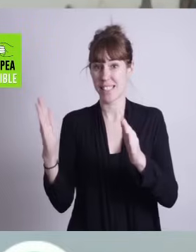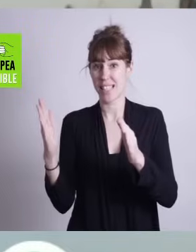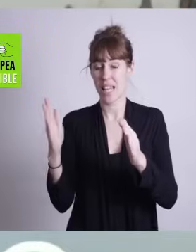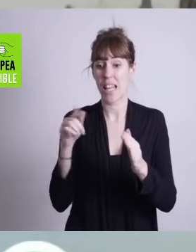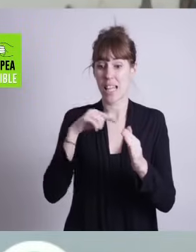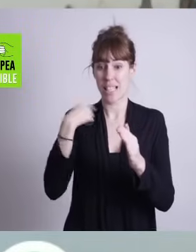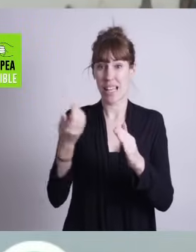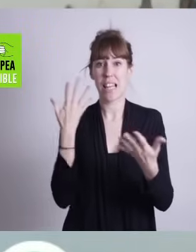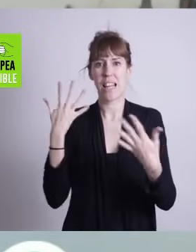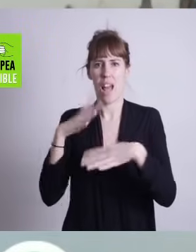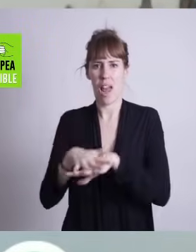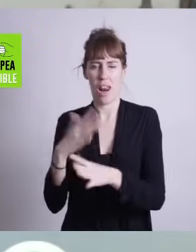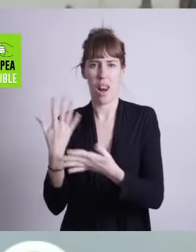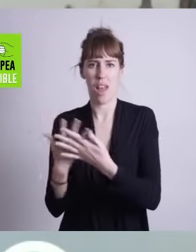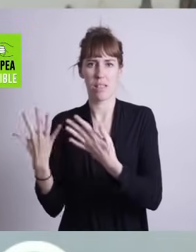una activación.